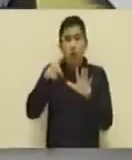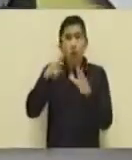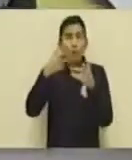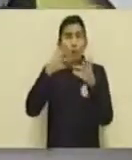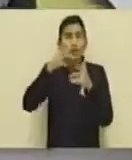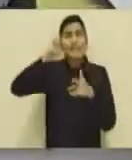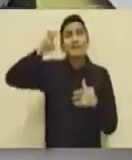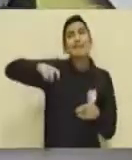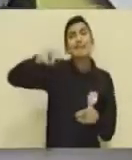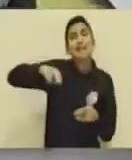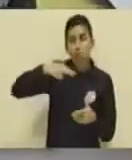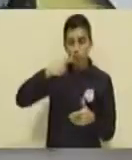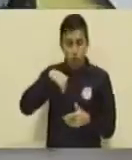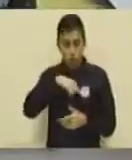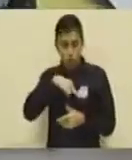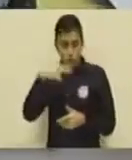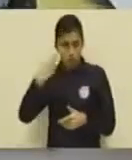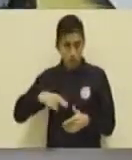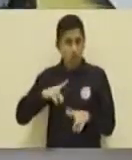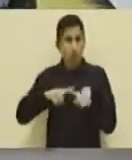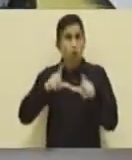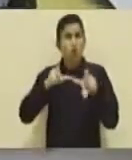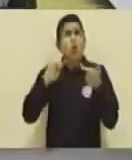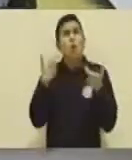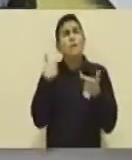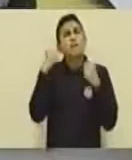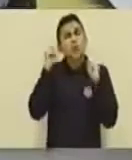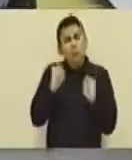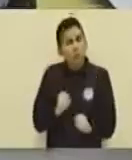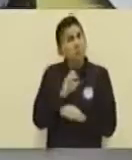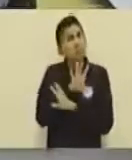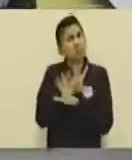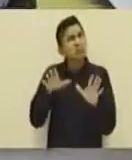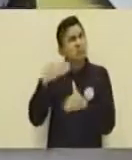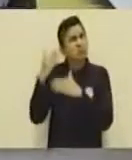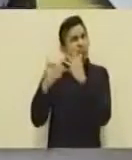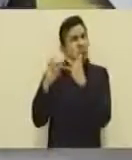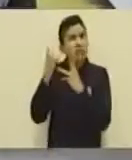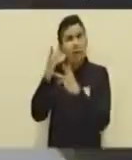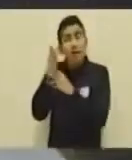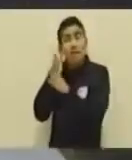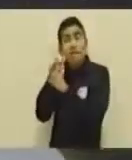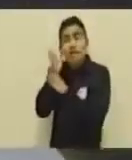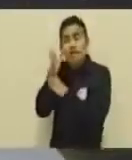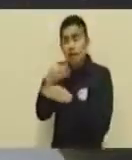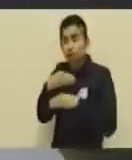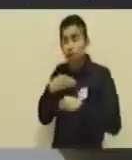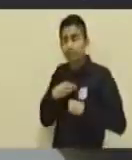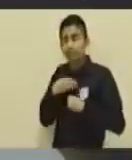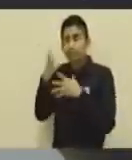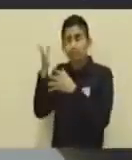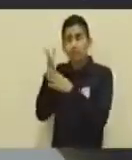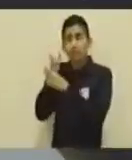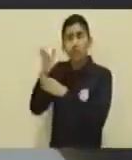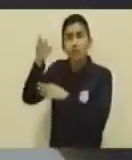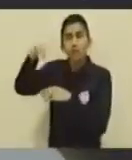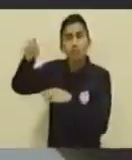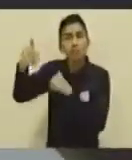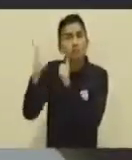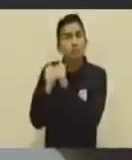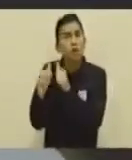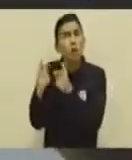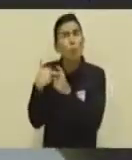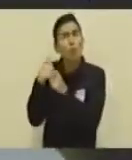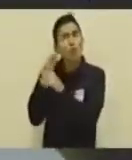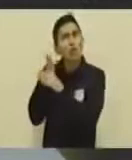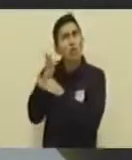ese espacio necesario con nosotros mismos, ¿cómo podemos luego transmitir esa fidelidad o serle fiel a las demás